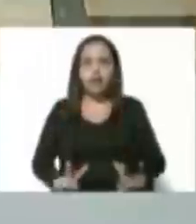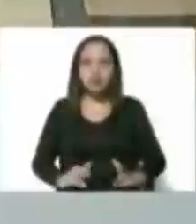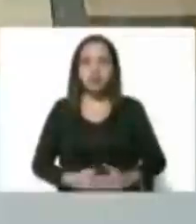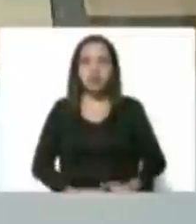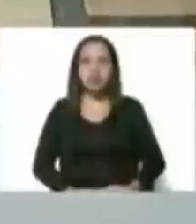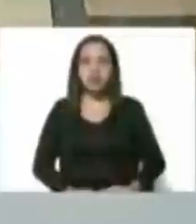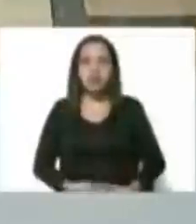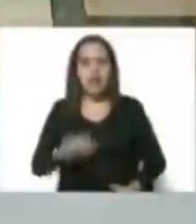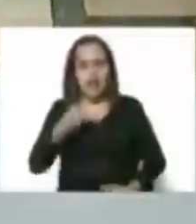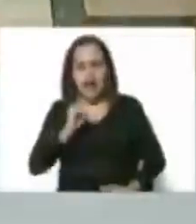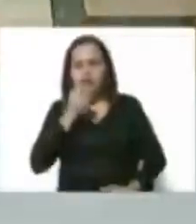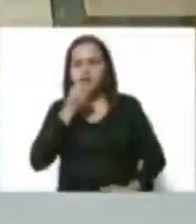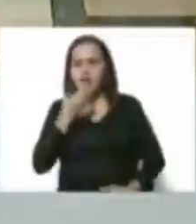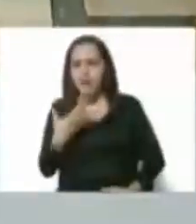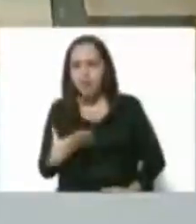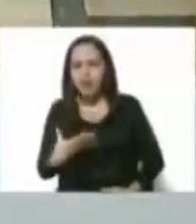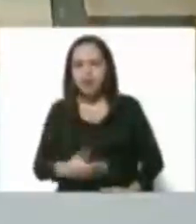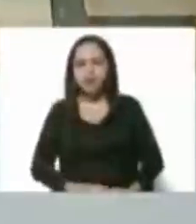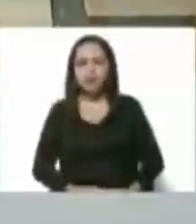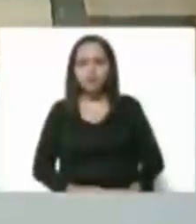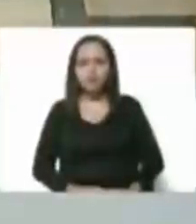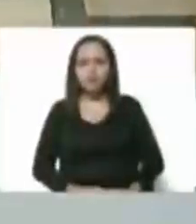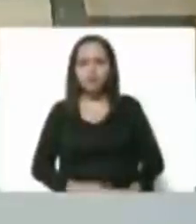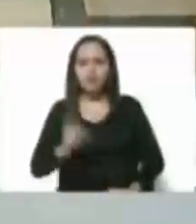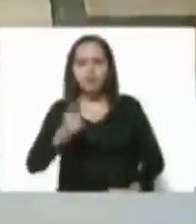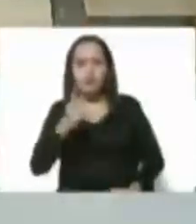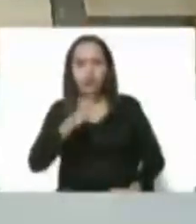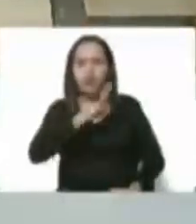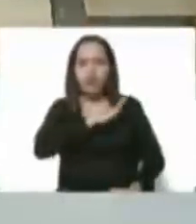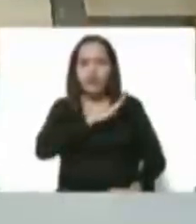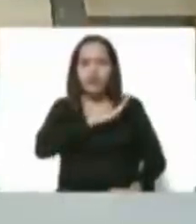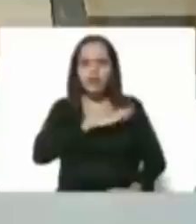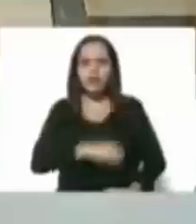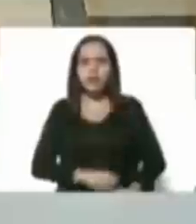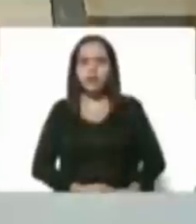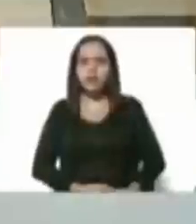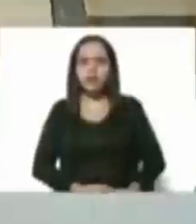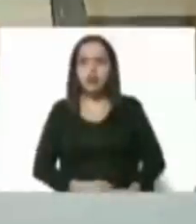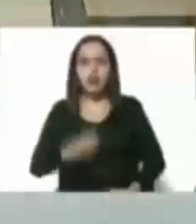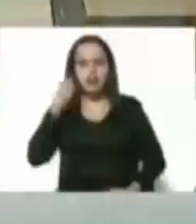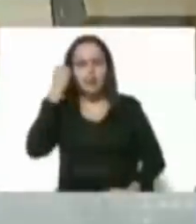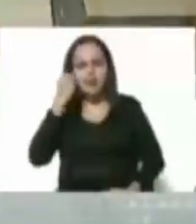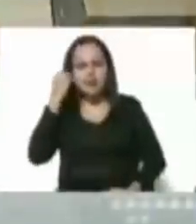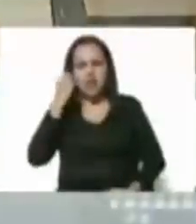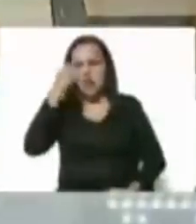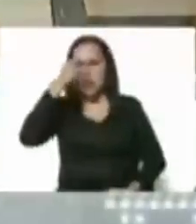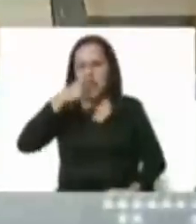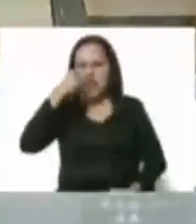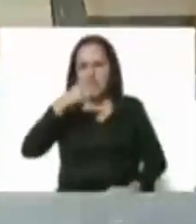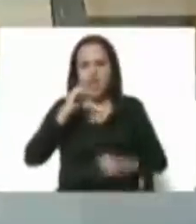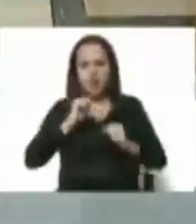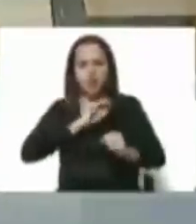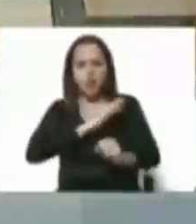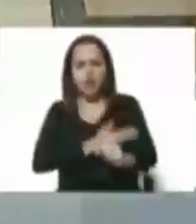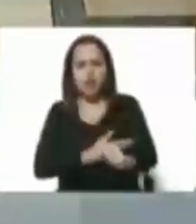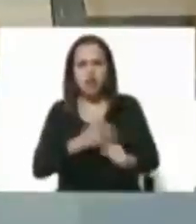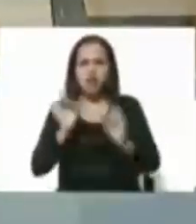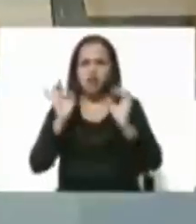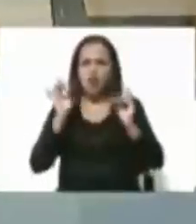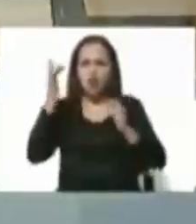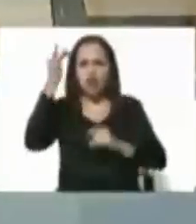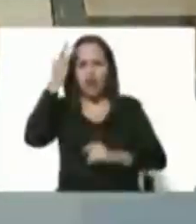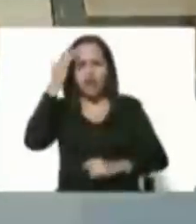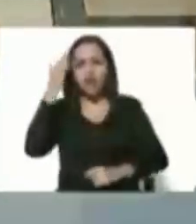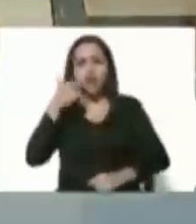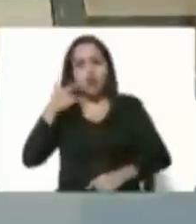arrepintió y que por eso hay que vigilarlo no lo iba a saber los grupos de